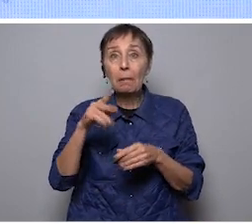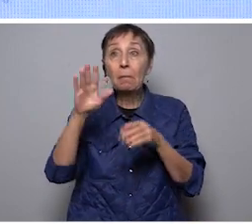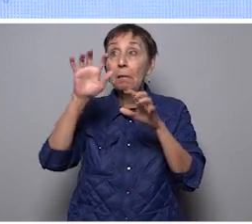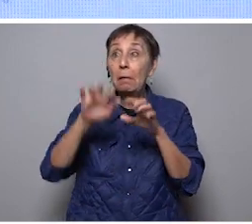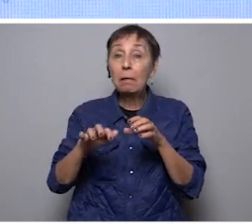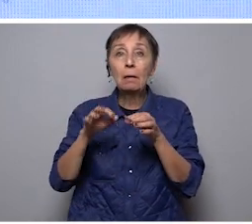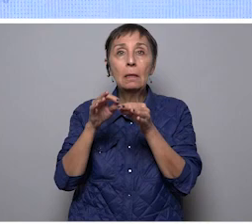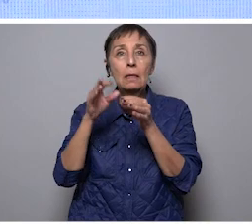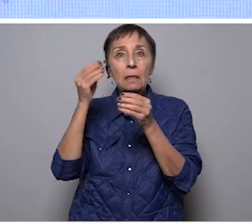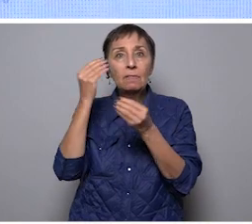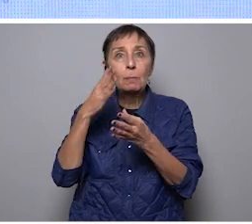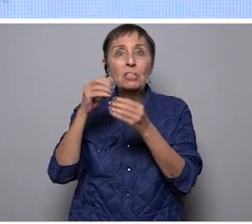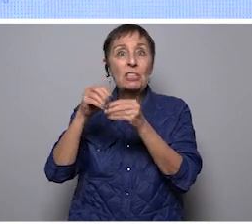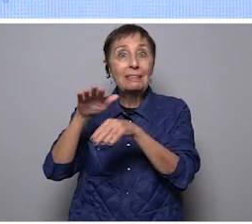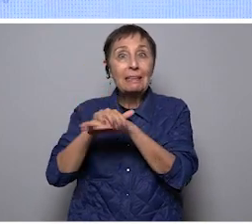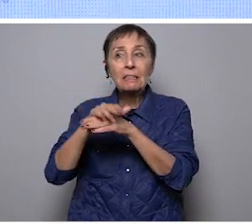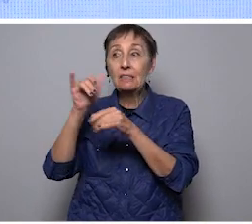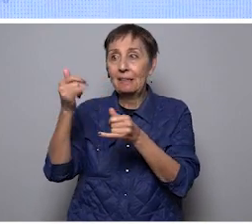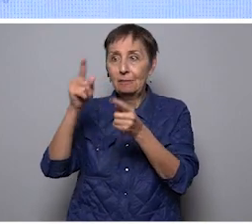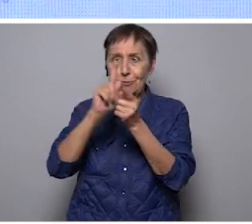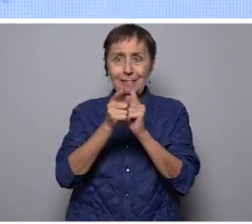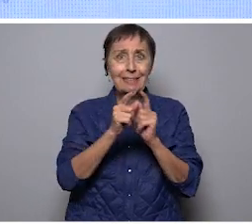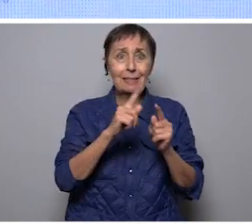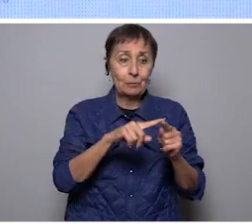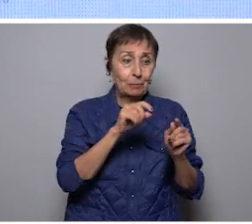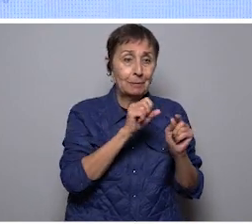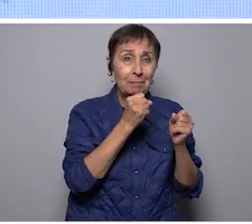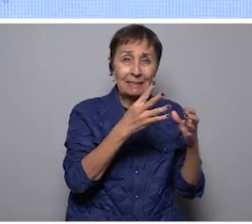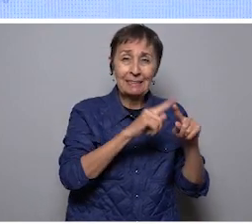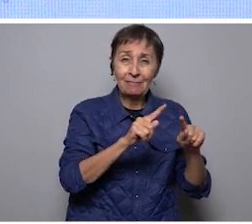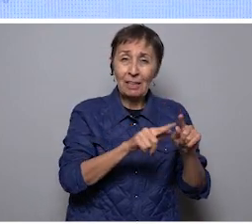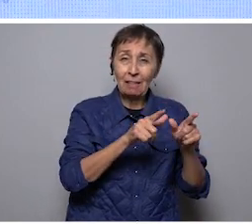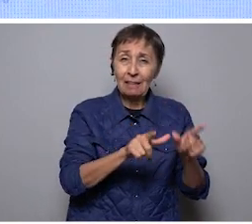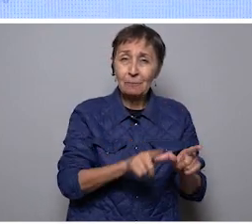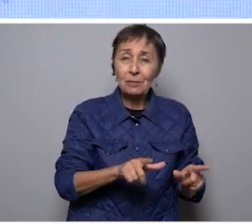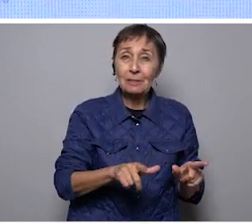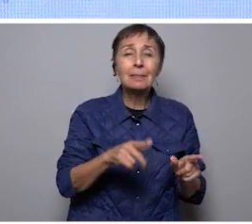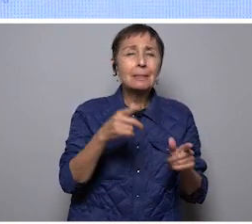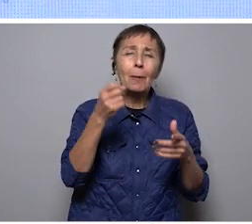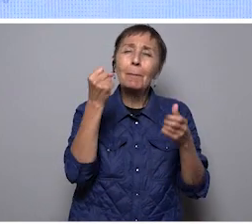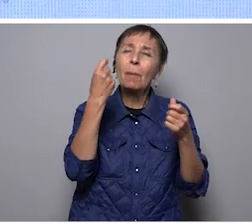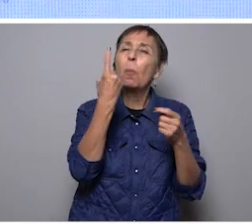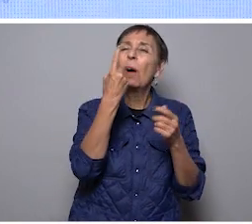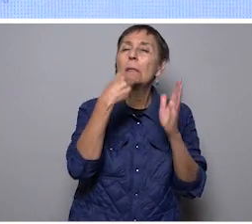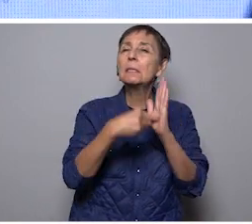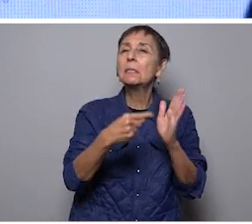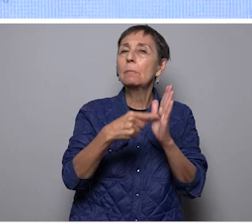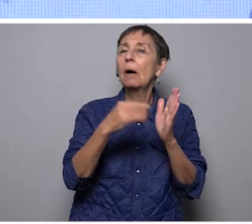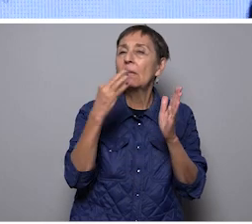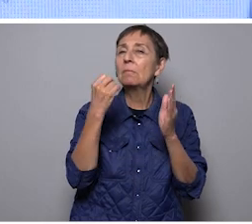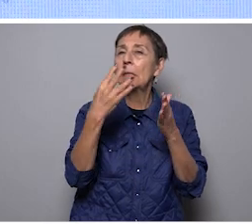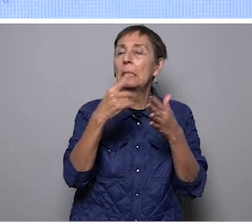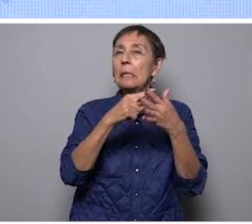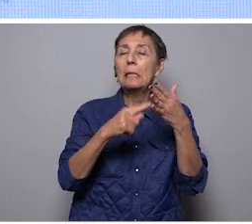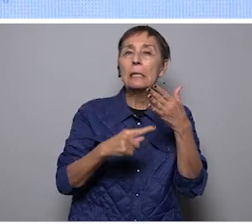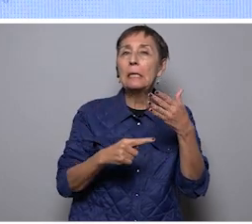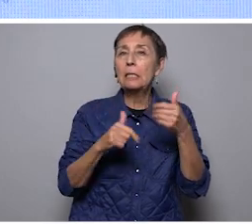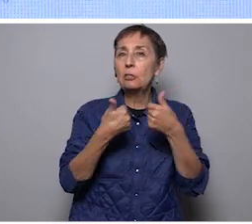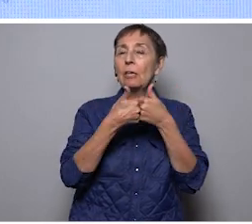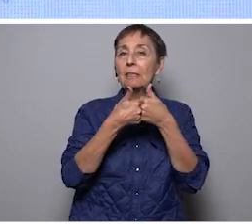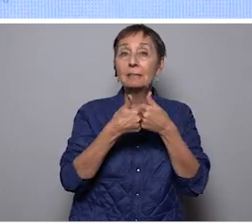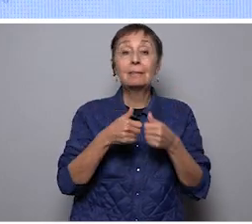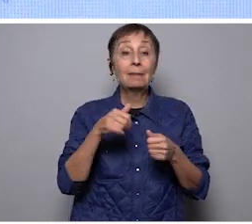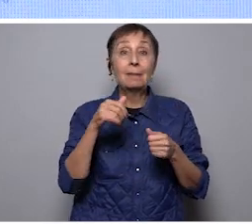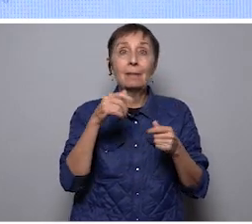eh que se han tenido que superar y se han ido paleando con la presencia de el personal local que además